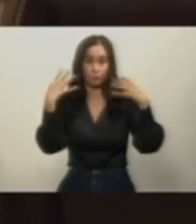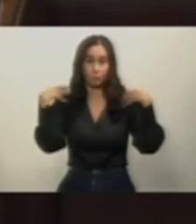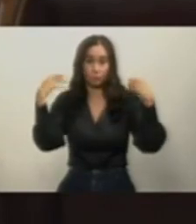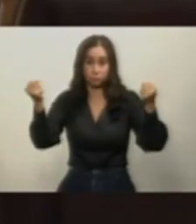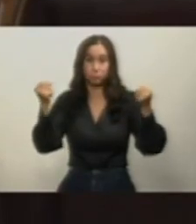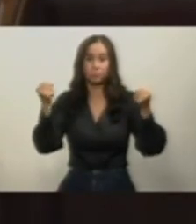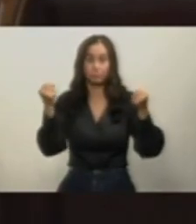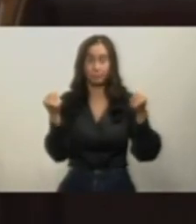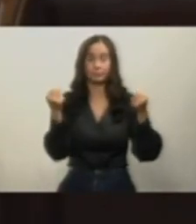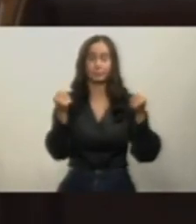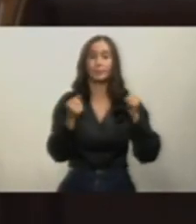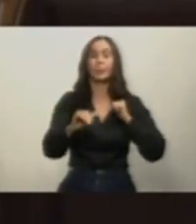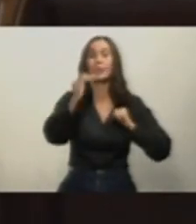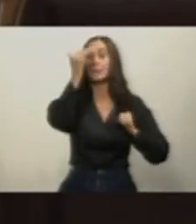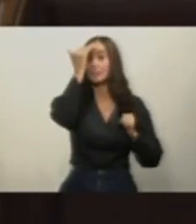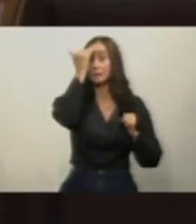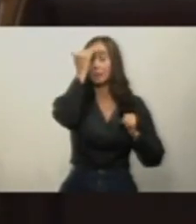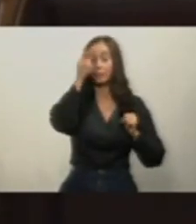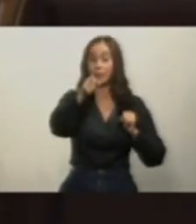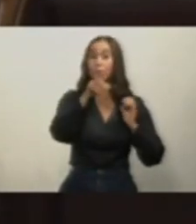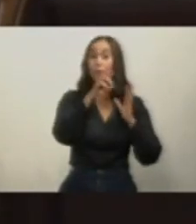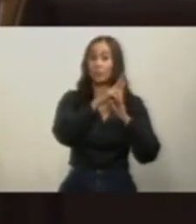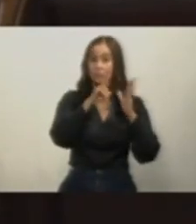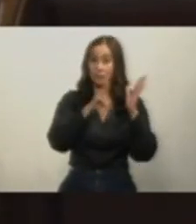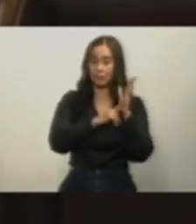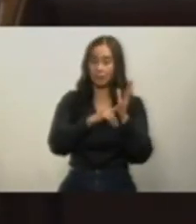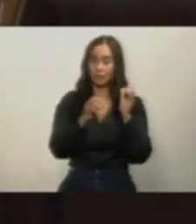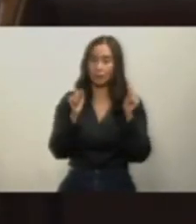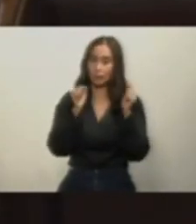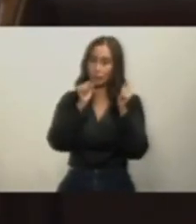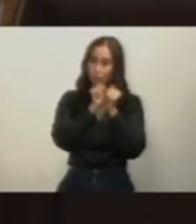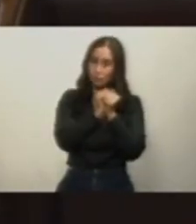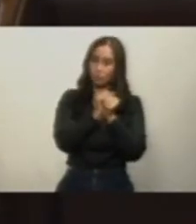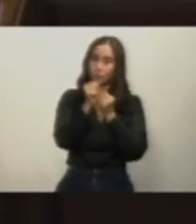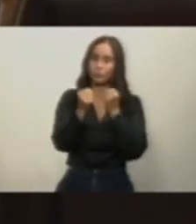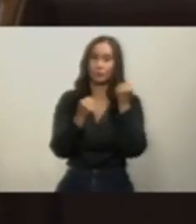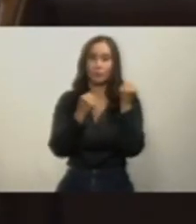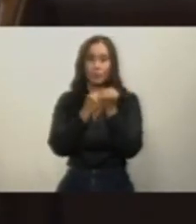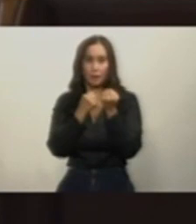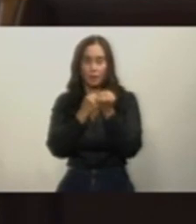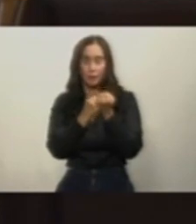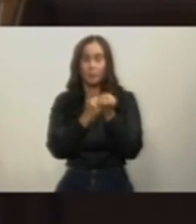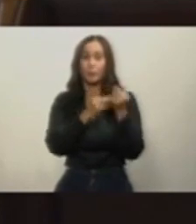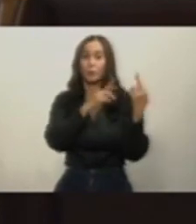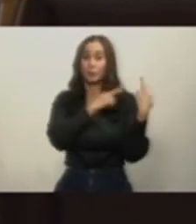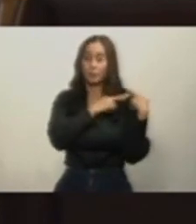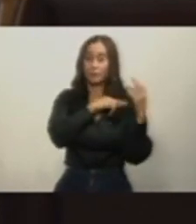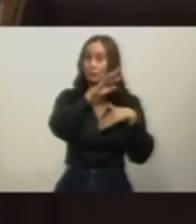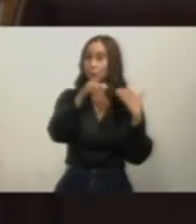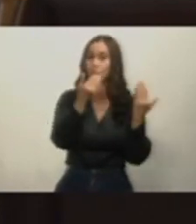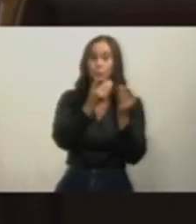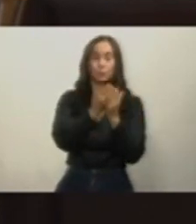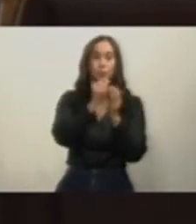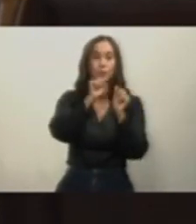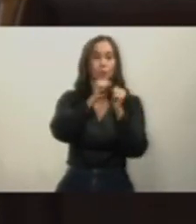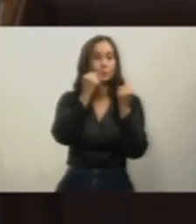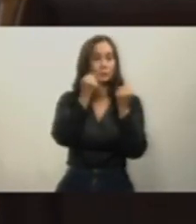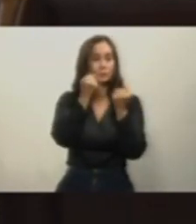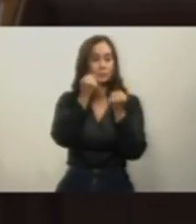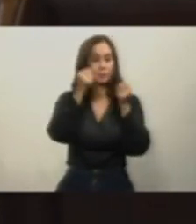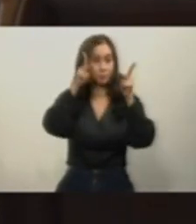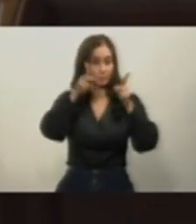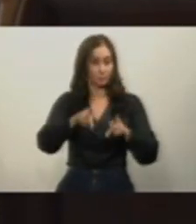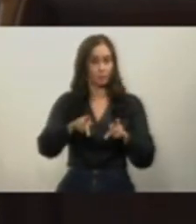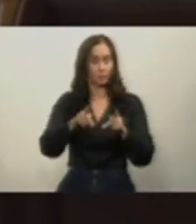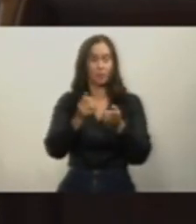seguros que estas medidas junto a la cooperación responsable de todos los ciudadanos ayudarán a